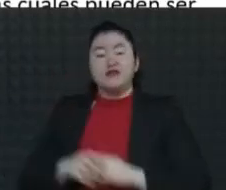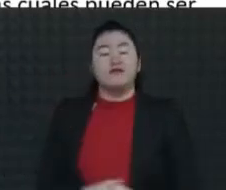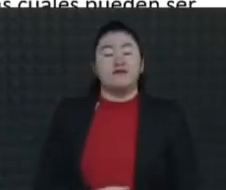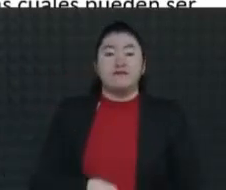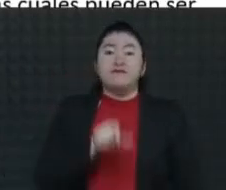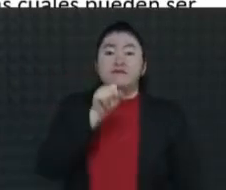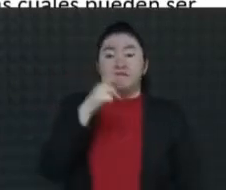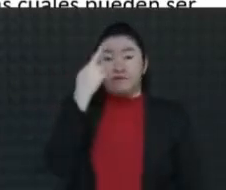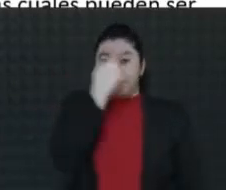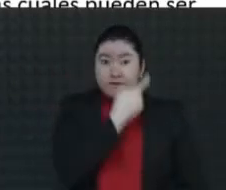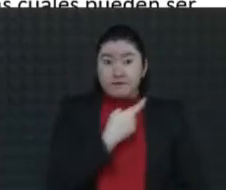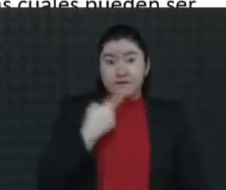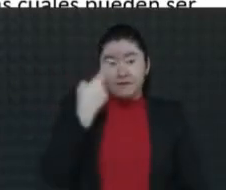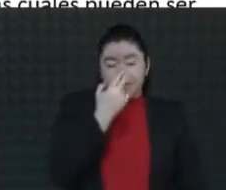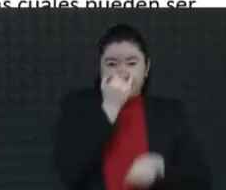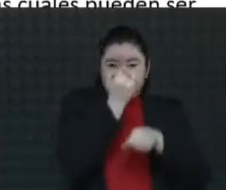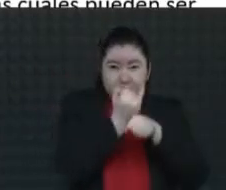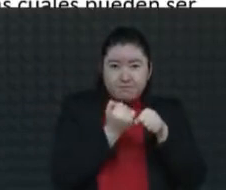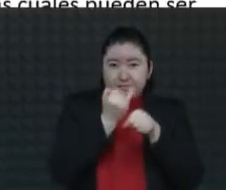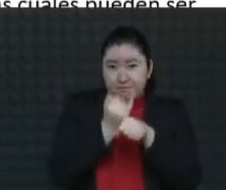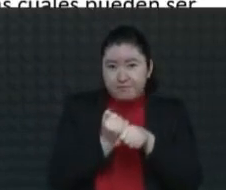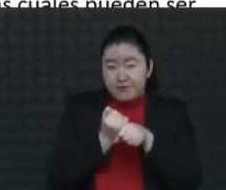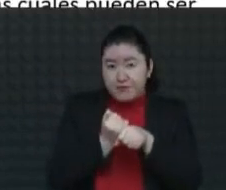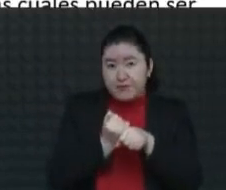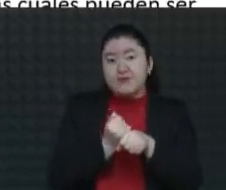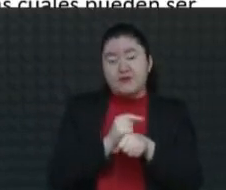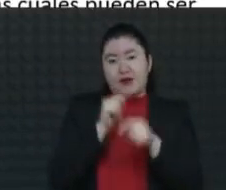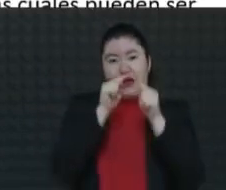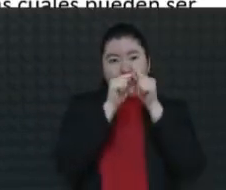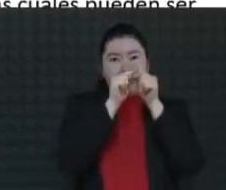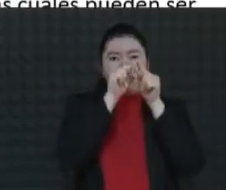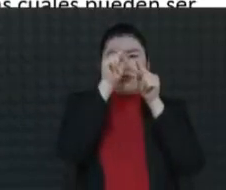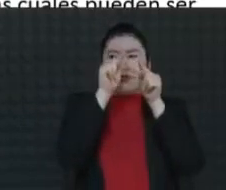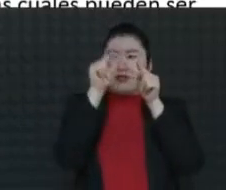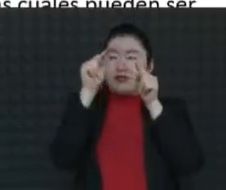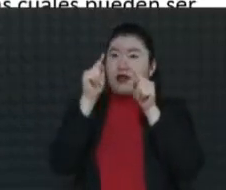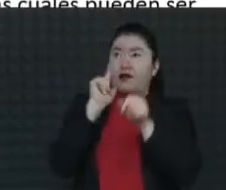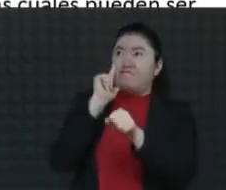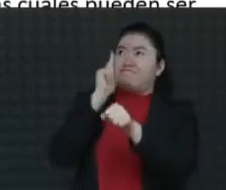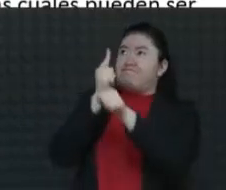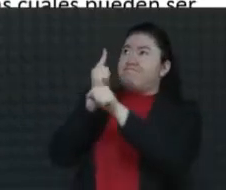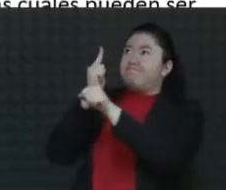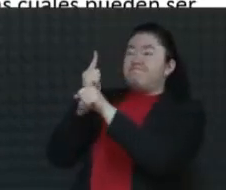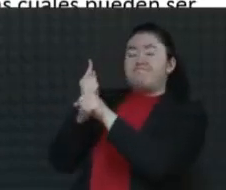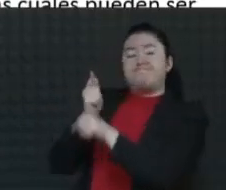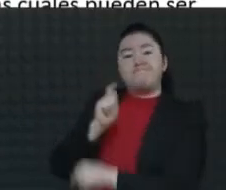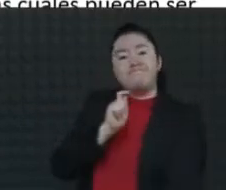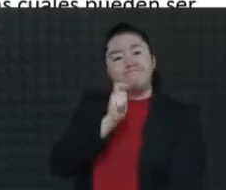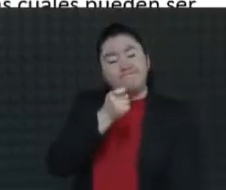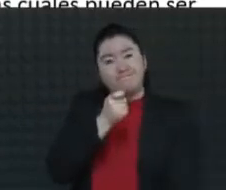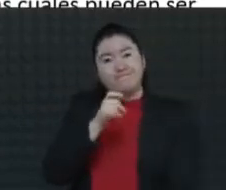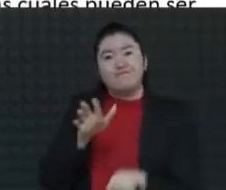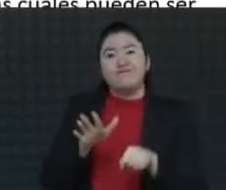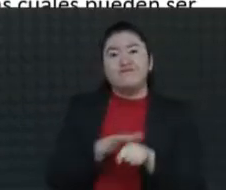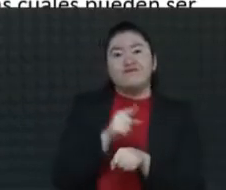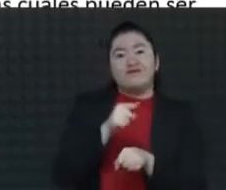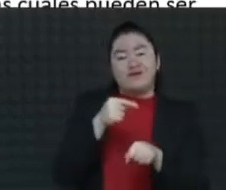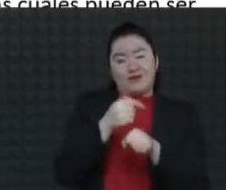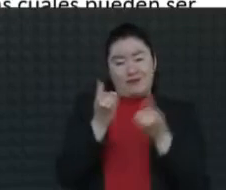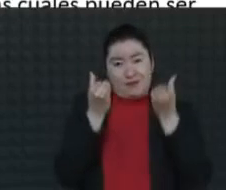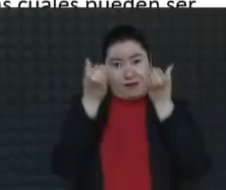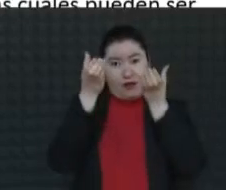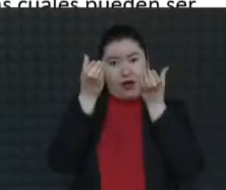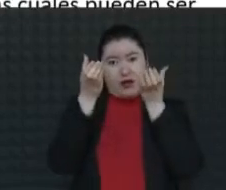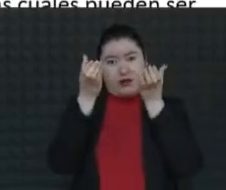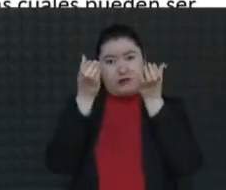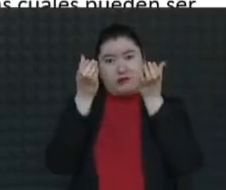del análisis estructural, se determinó que las grietas por fatiga observadas son una consecuencia del desplazamiento vertical de las